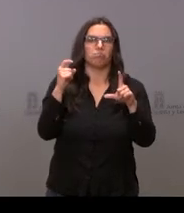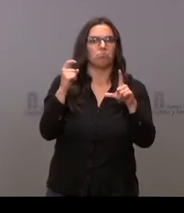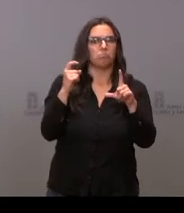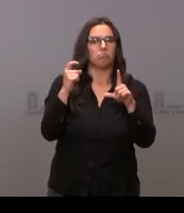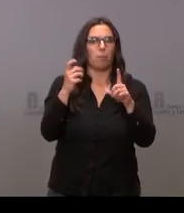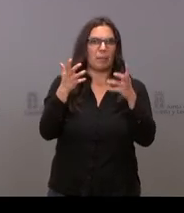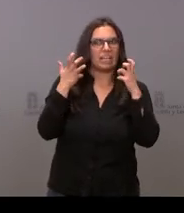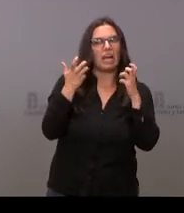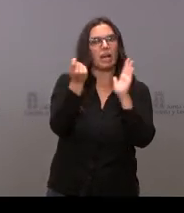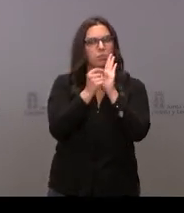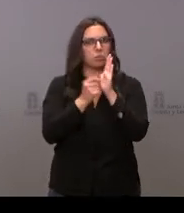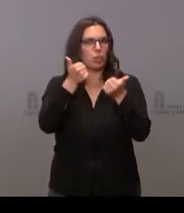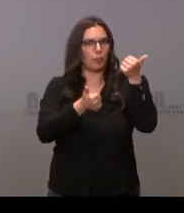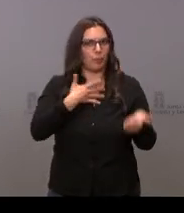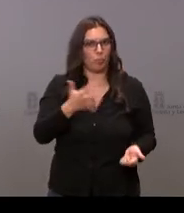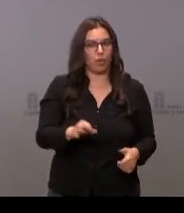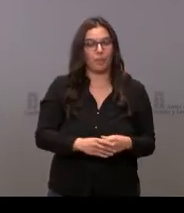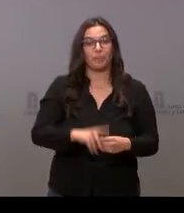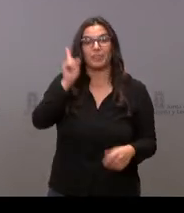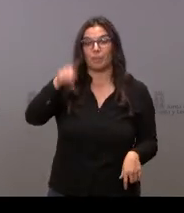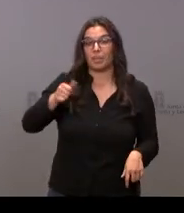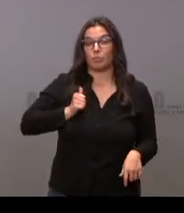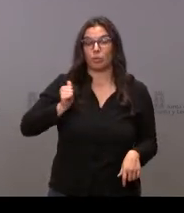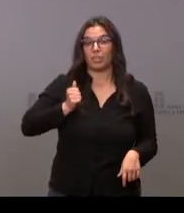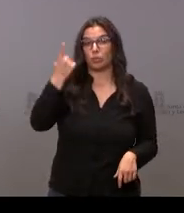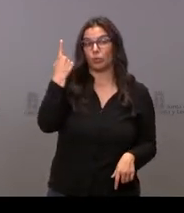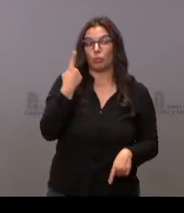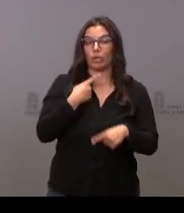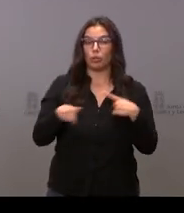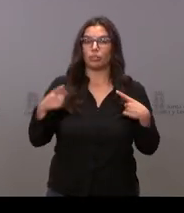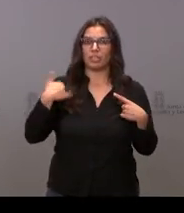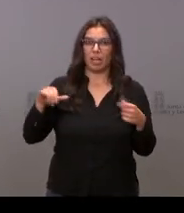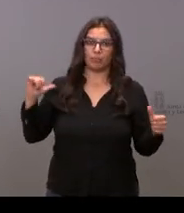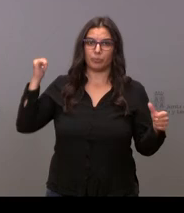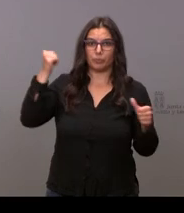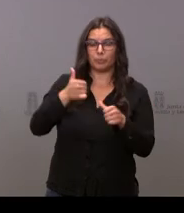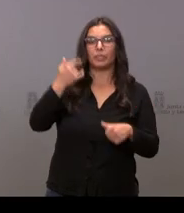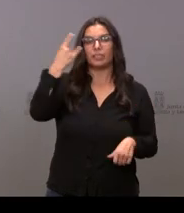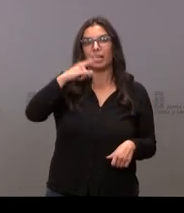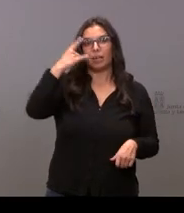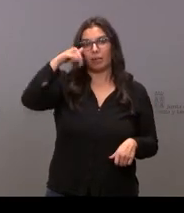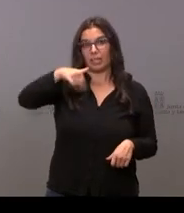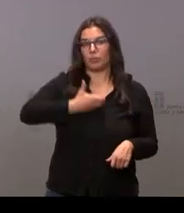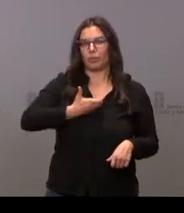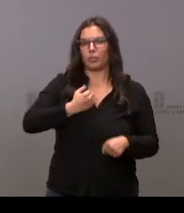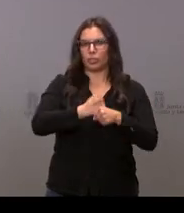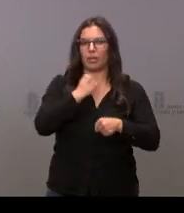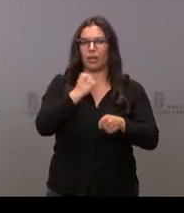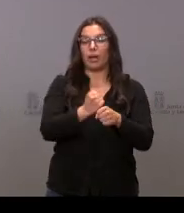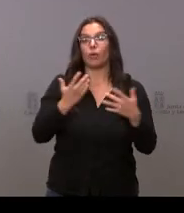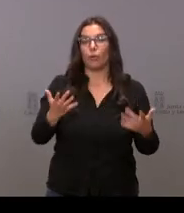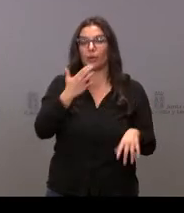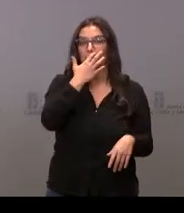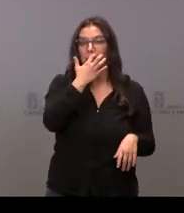competitivas y además aprovechando algo en lo que viene trabajando la institución salmantina el ayuntamiento como es el